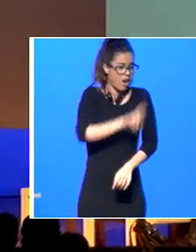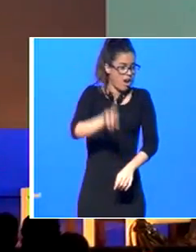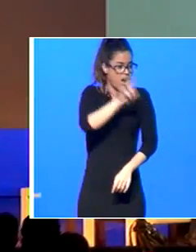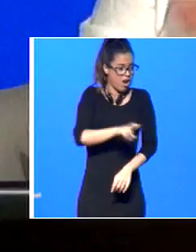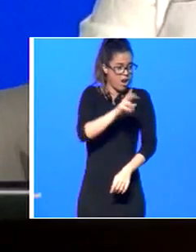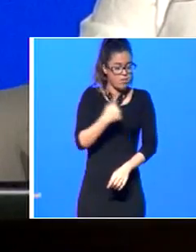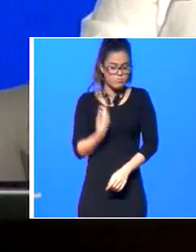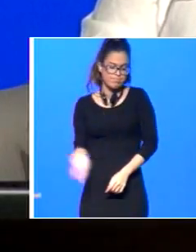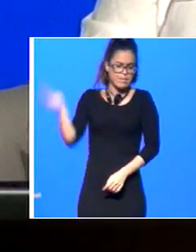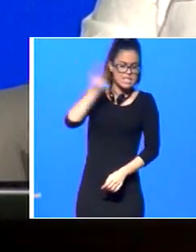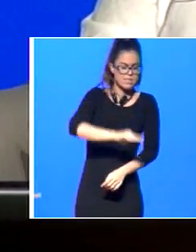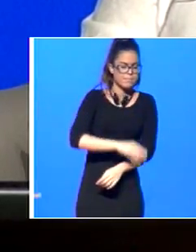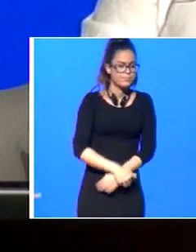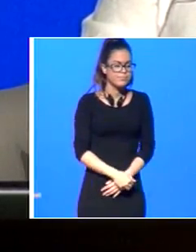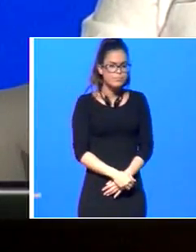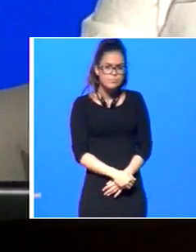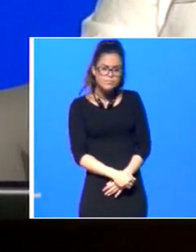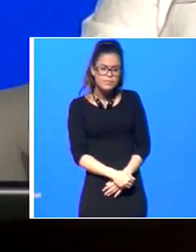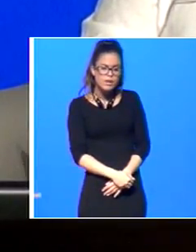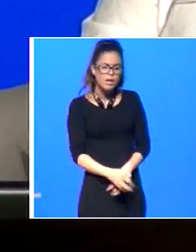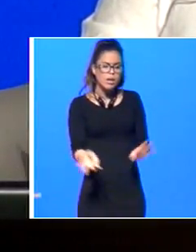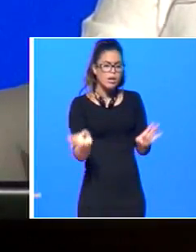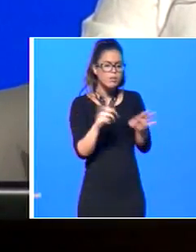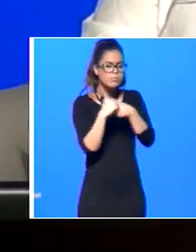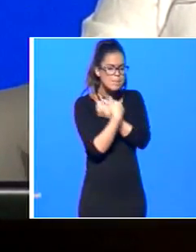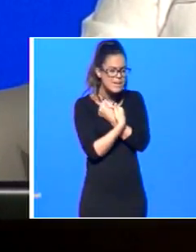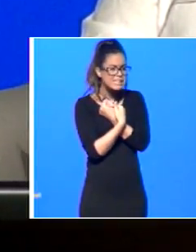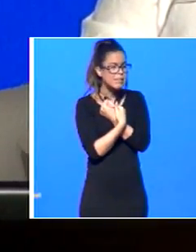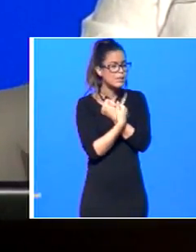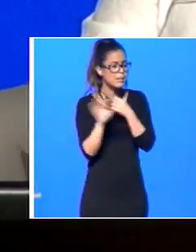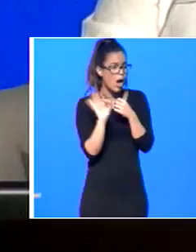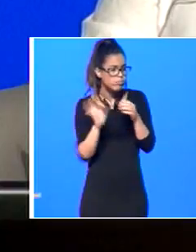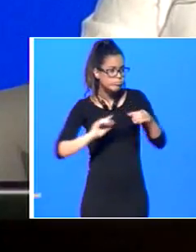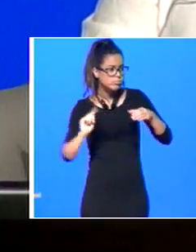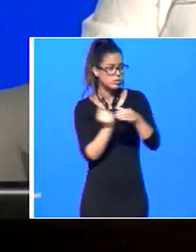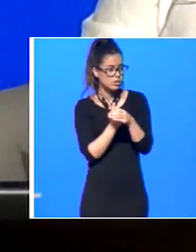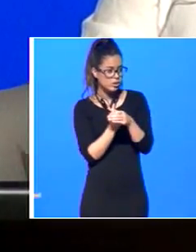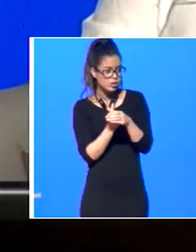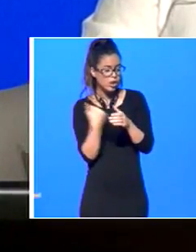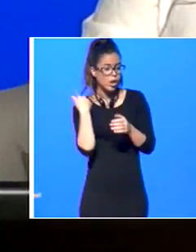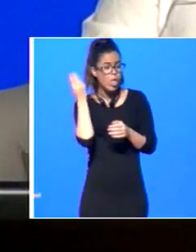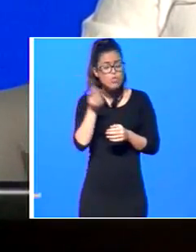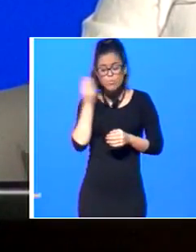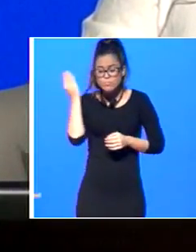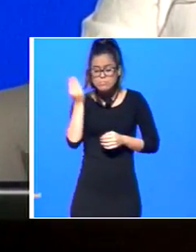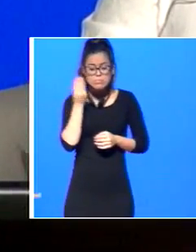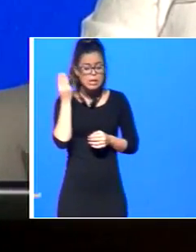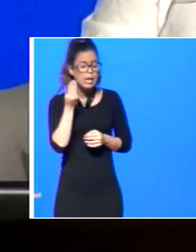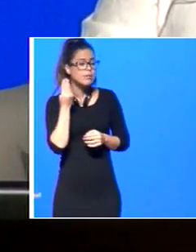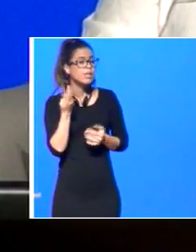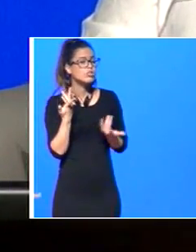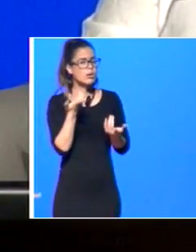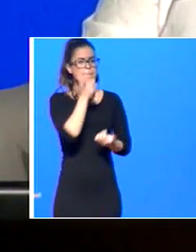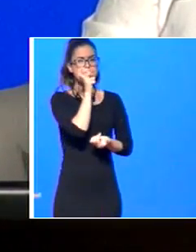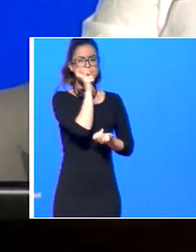voy a añadir. Cuando habláis de participativa o hablamos de participativa, yo creo que la tenemos que hacer palabra en mayúsculas. Tiene